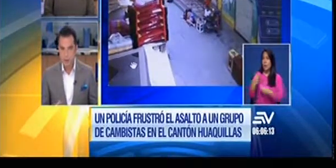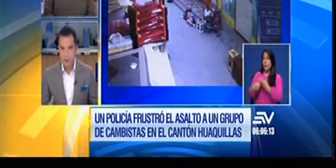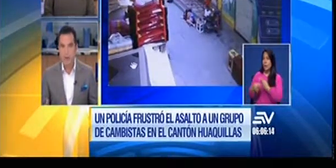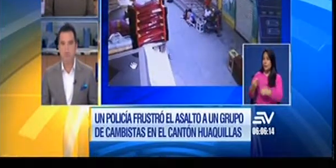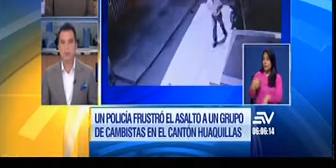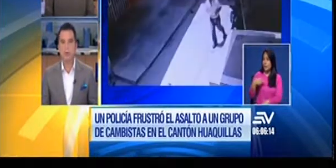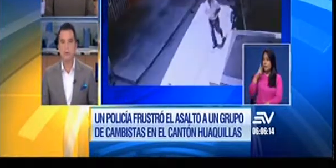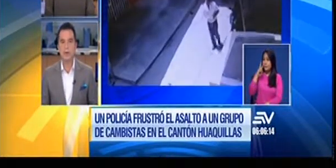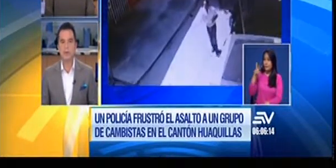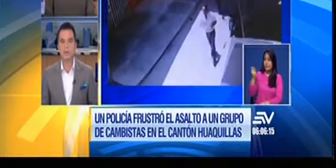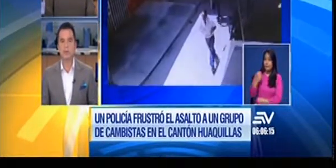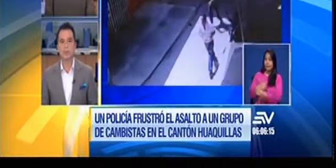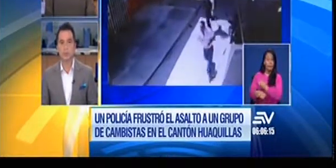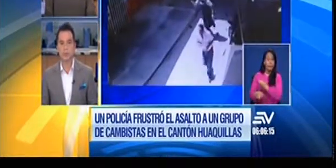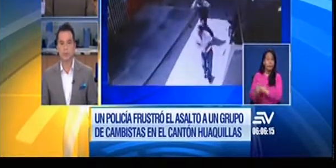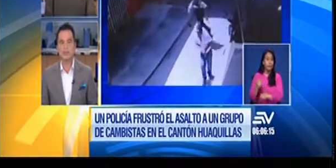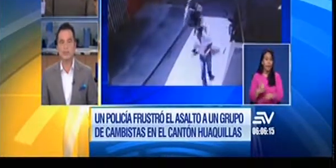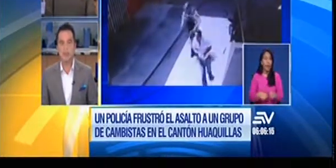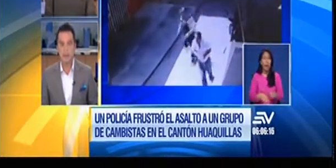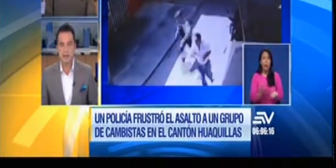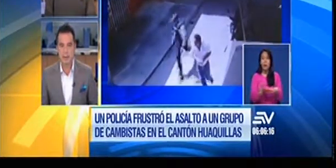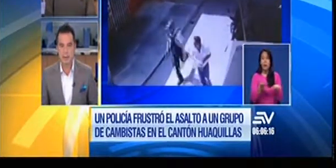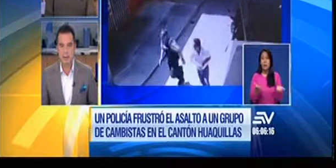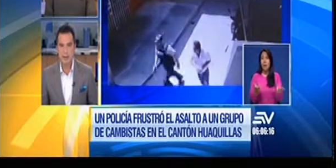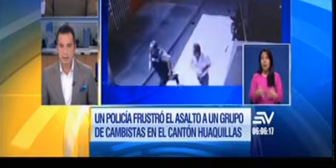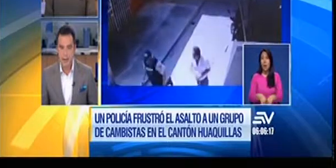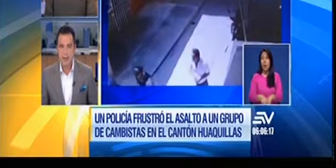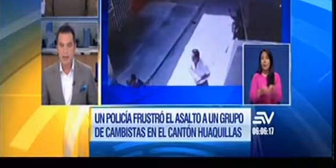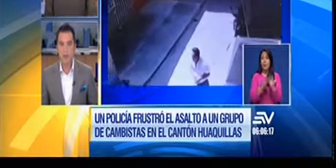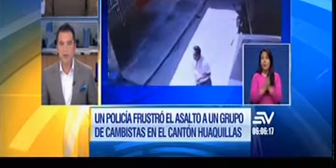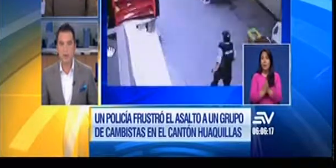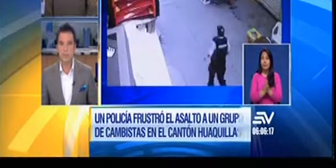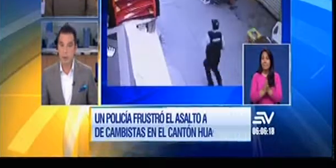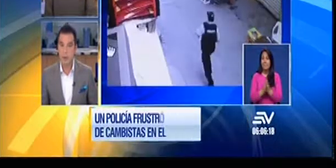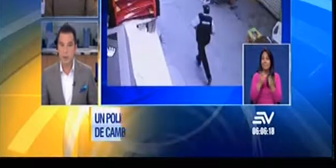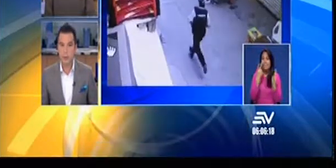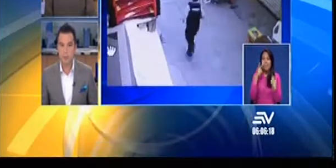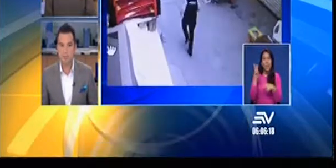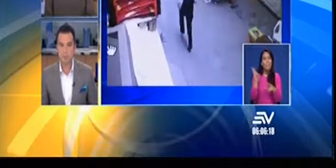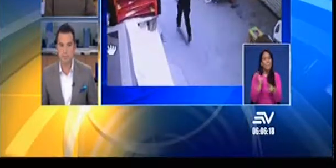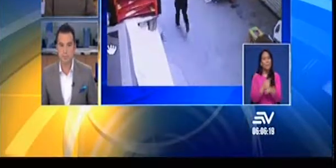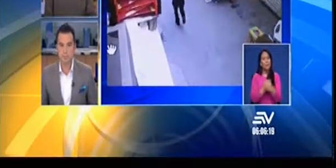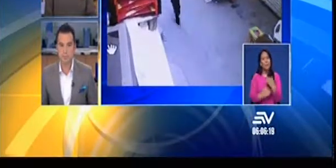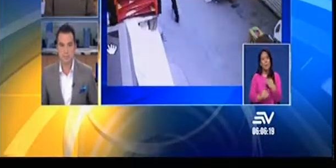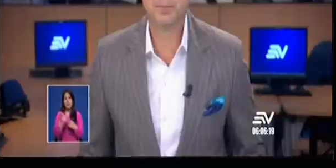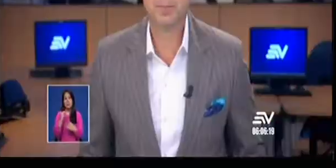en donde el intercambio de bienes y productos es permanente y ahí el riesgo es mayor.